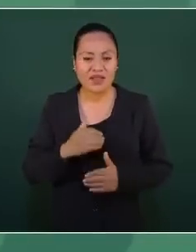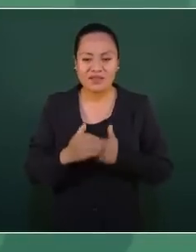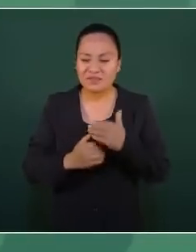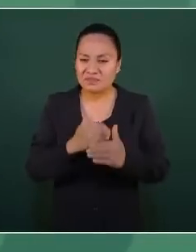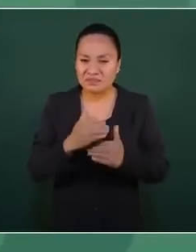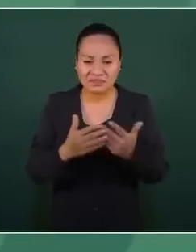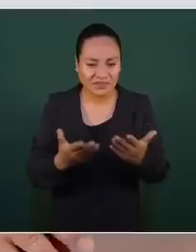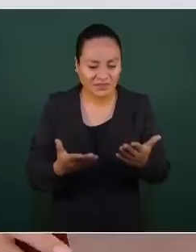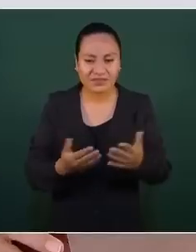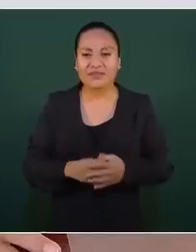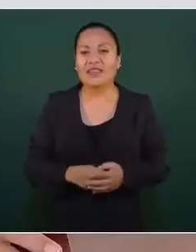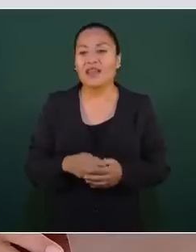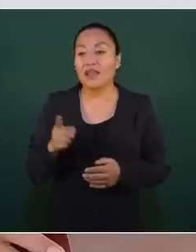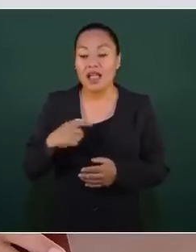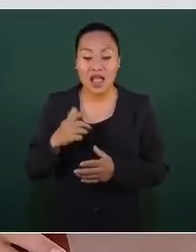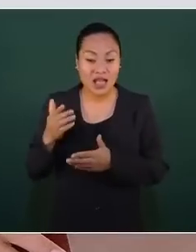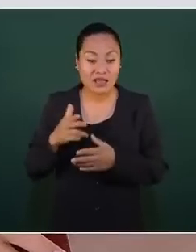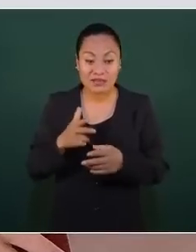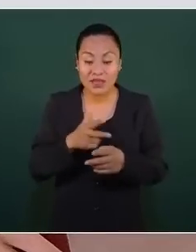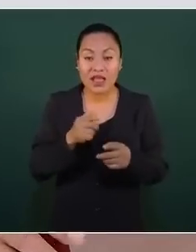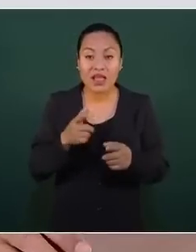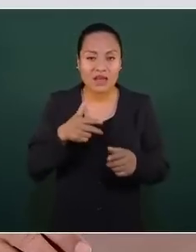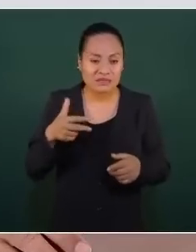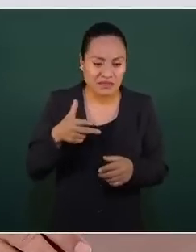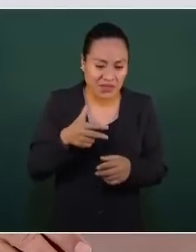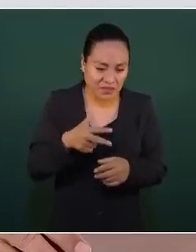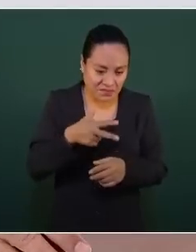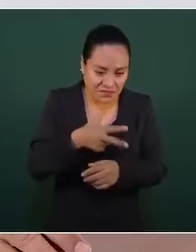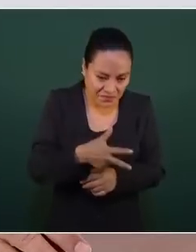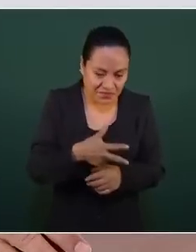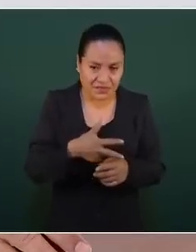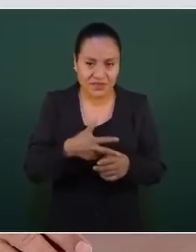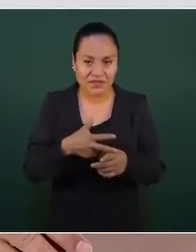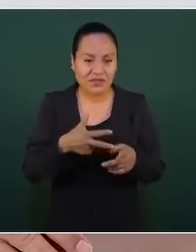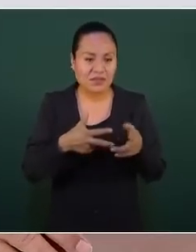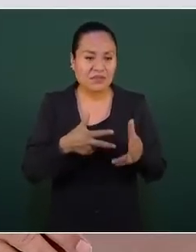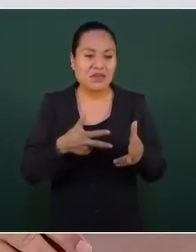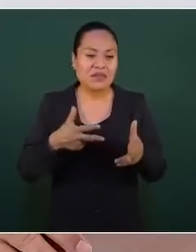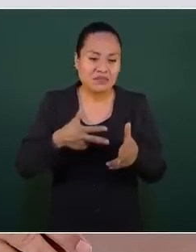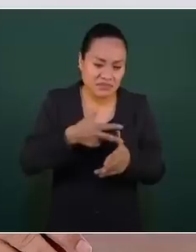camino para hacernos planteamientos y